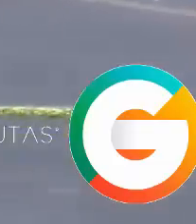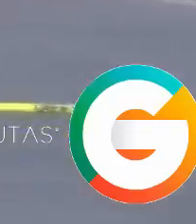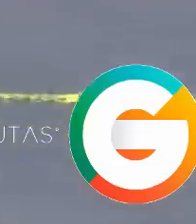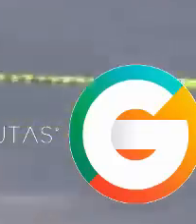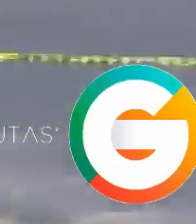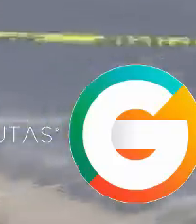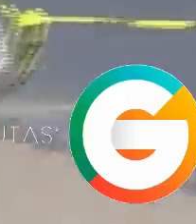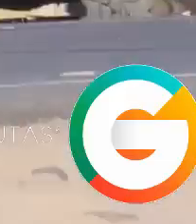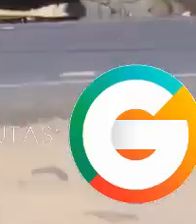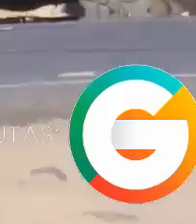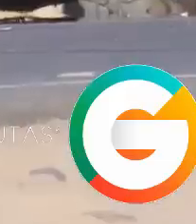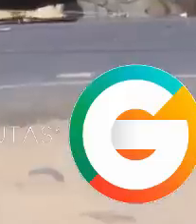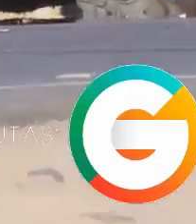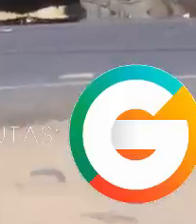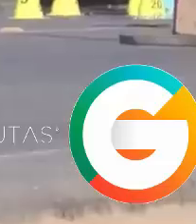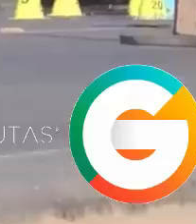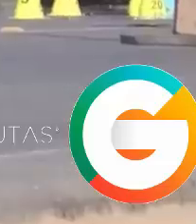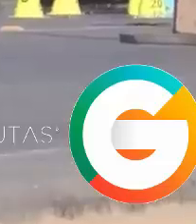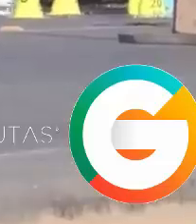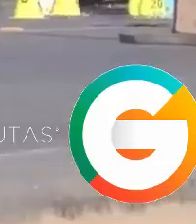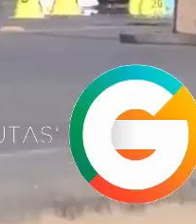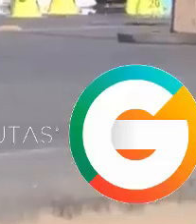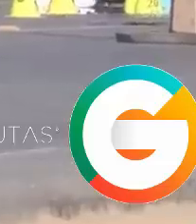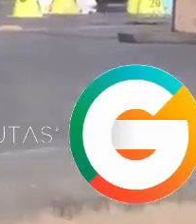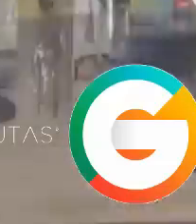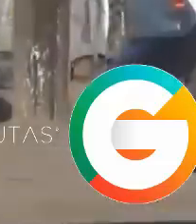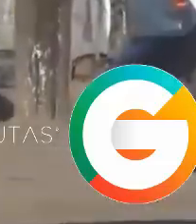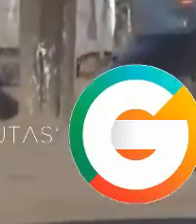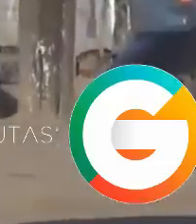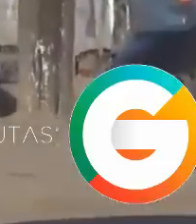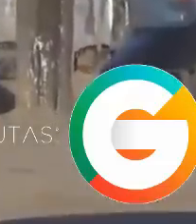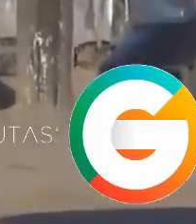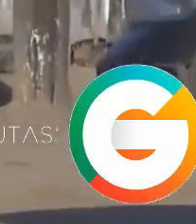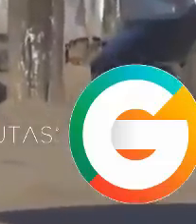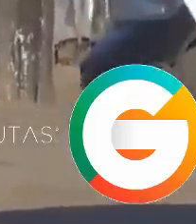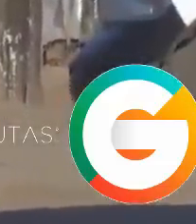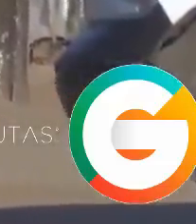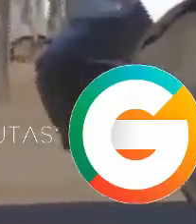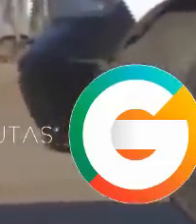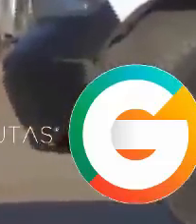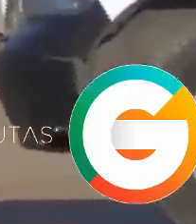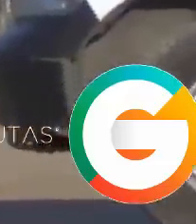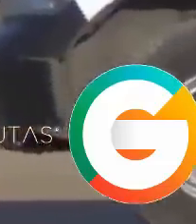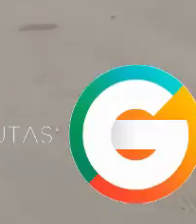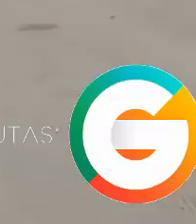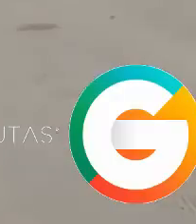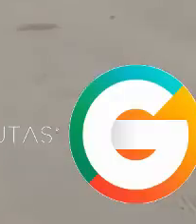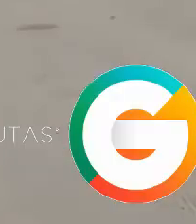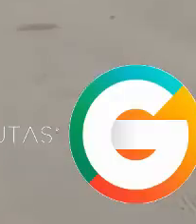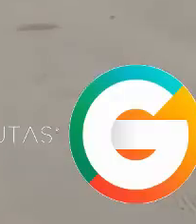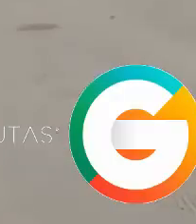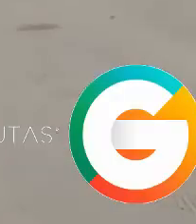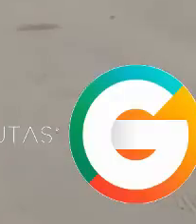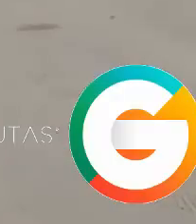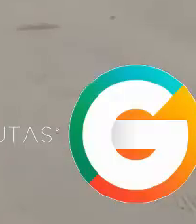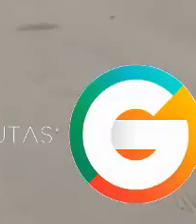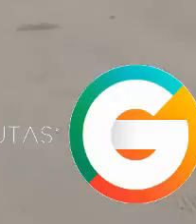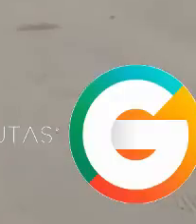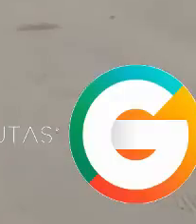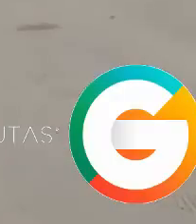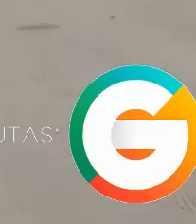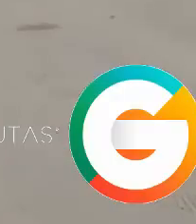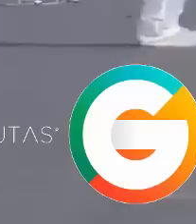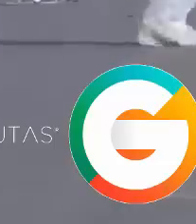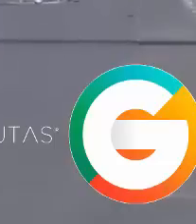Reportó que 10 personas perdieron la vida y 9 resultaron lesionados. Además, el fiscal Ricardo Iván Carpio señaló que los hechos ocurrieron como un enfrentamiento